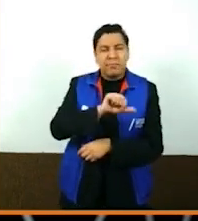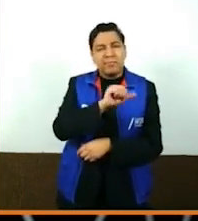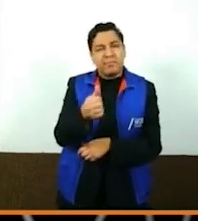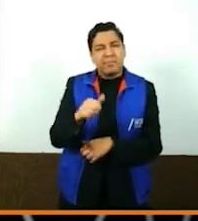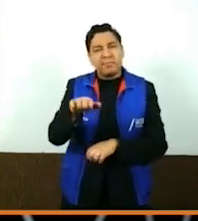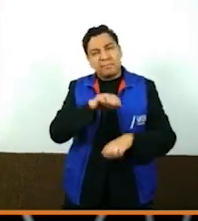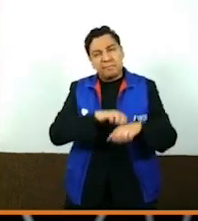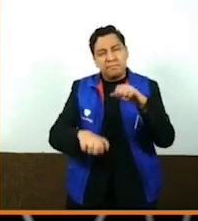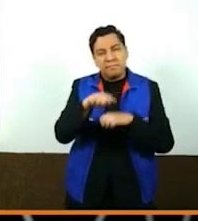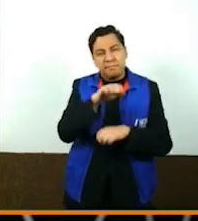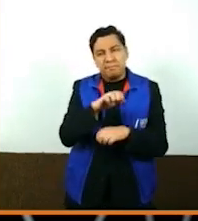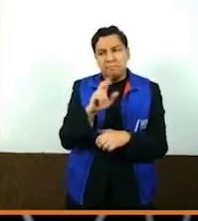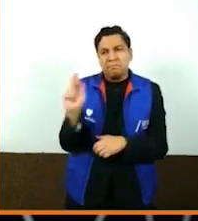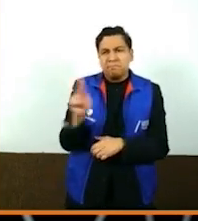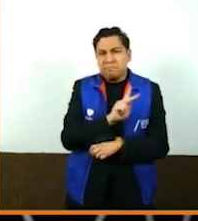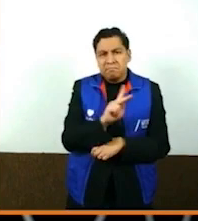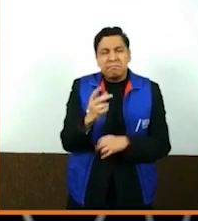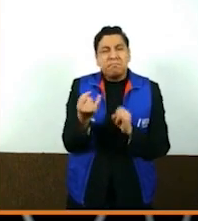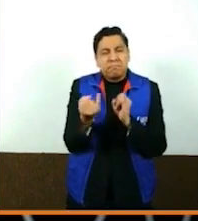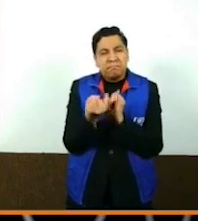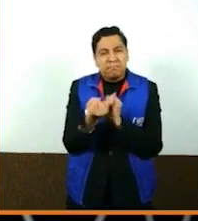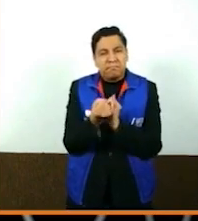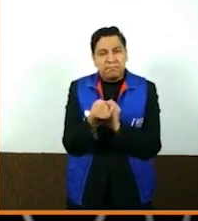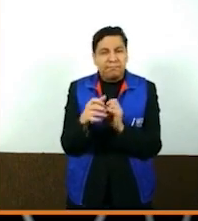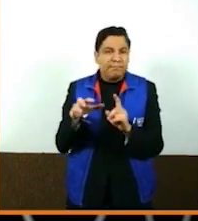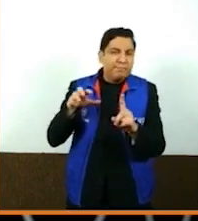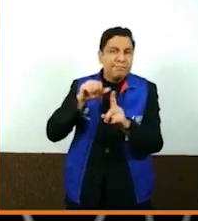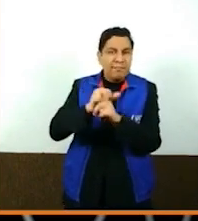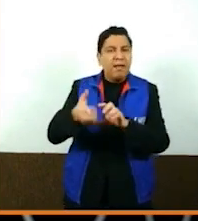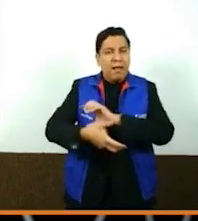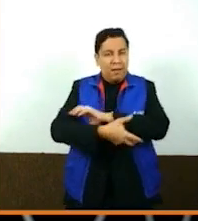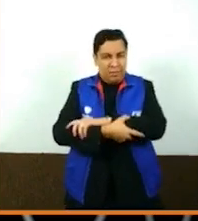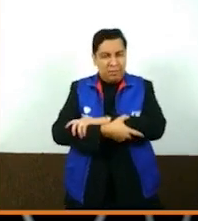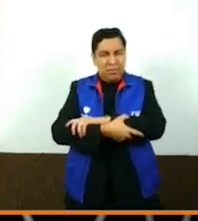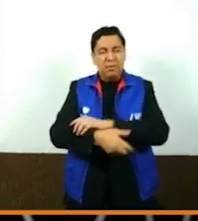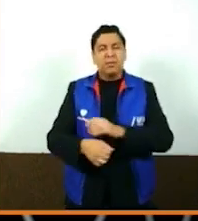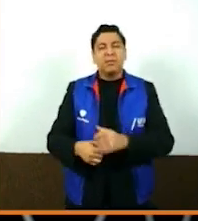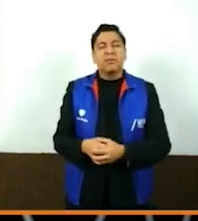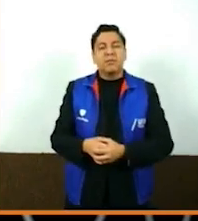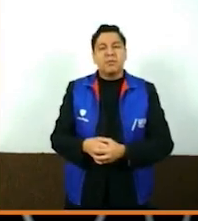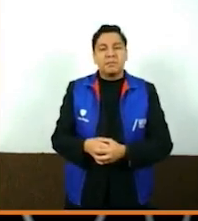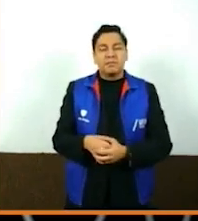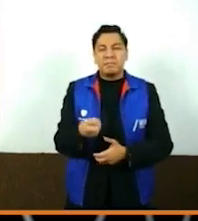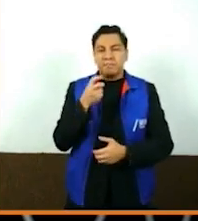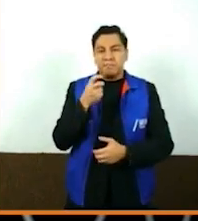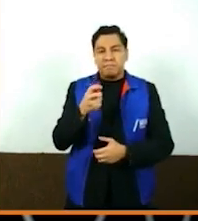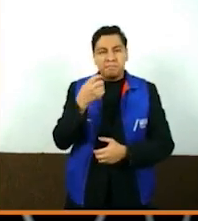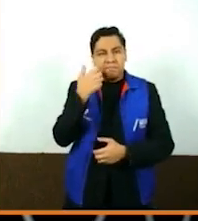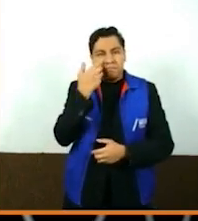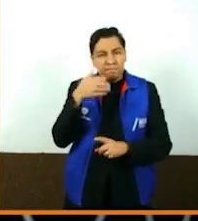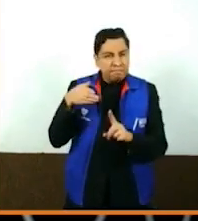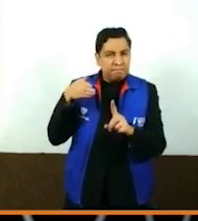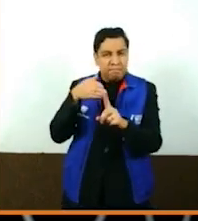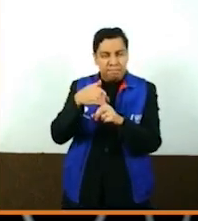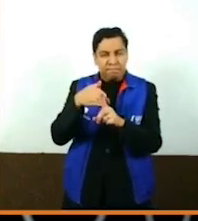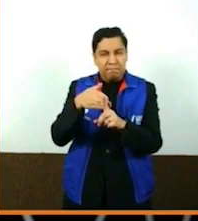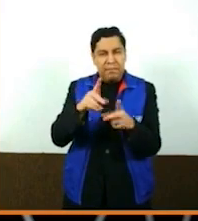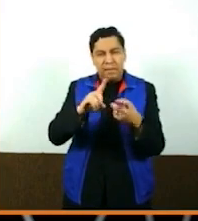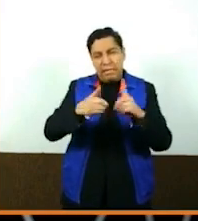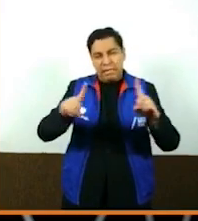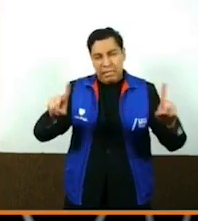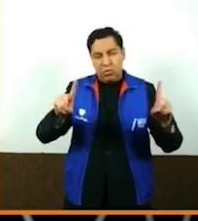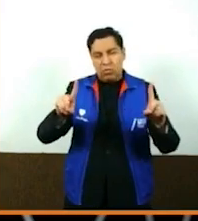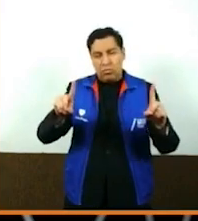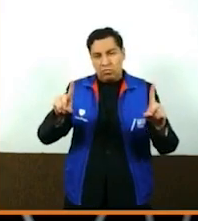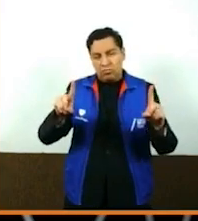están haciendo quizás cosas similares y precisamente lograr esas alianzas, que prácticamente es uno de los objetivos de desarrollo sostenible, que es